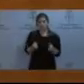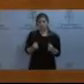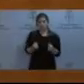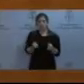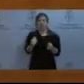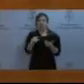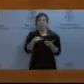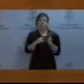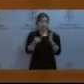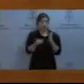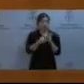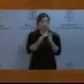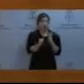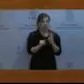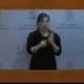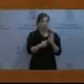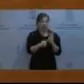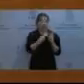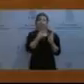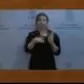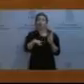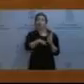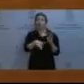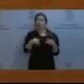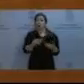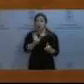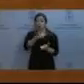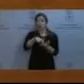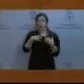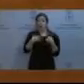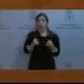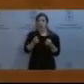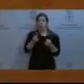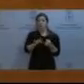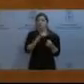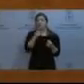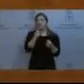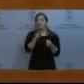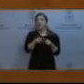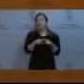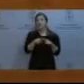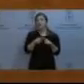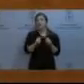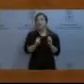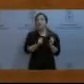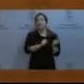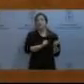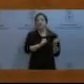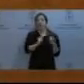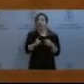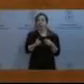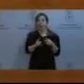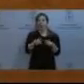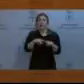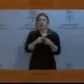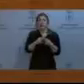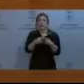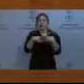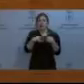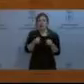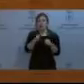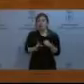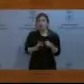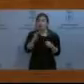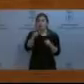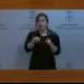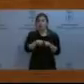folleto donde se indica dicha ubicación y se publicita que será dedicada a equipamiento sanitario. Se realizaron expropiaciones justificadas con